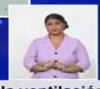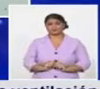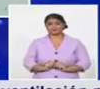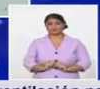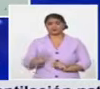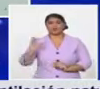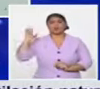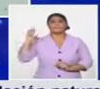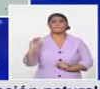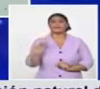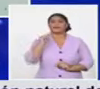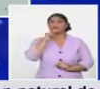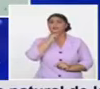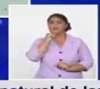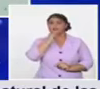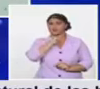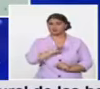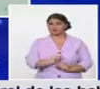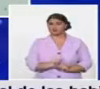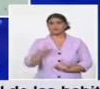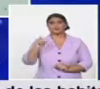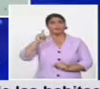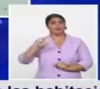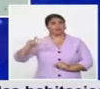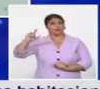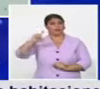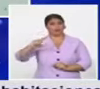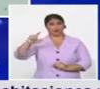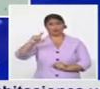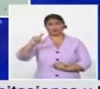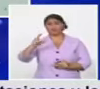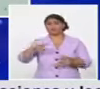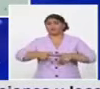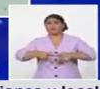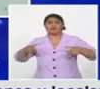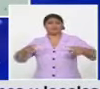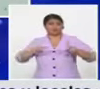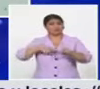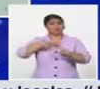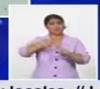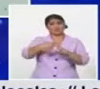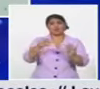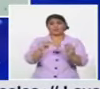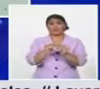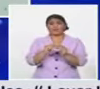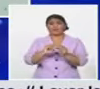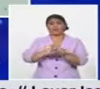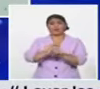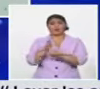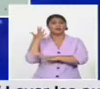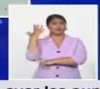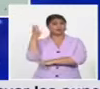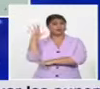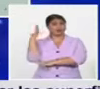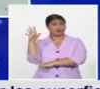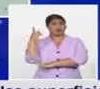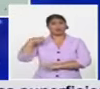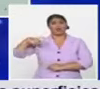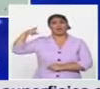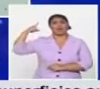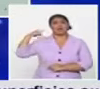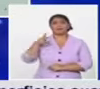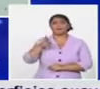también. Camagüey, con una cifra elevada de casos importados, 24 en el día de ayer, del municipio